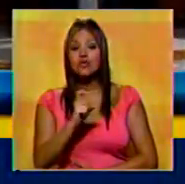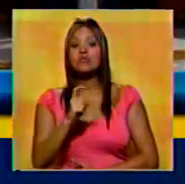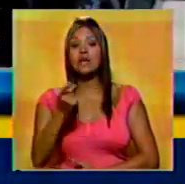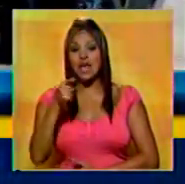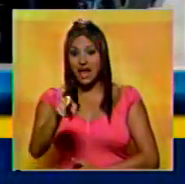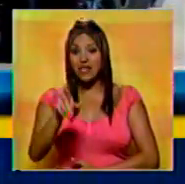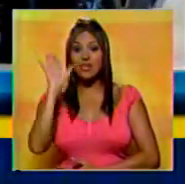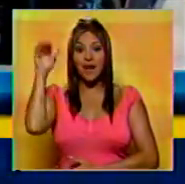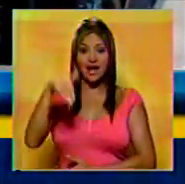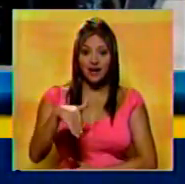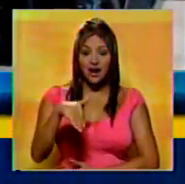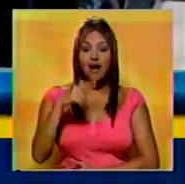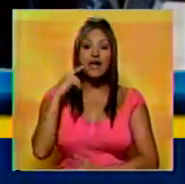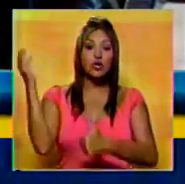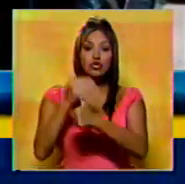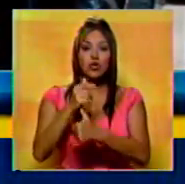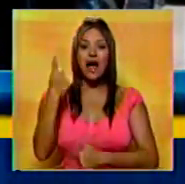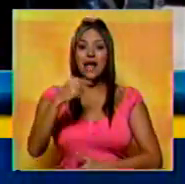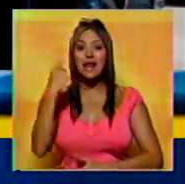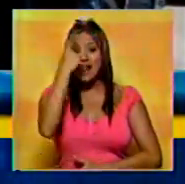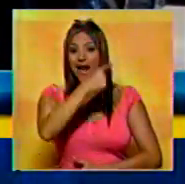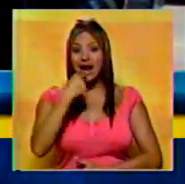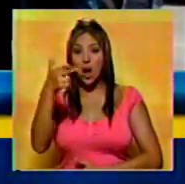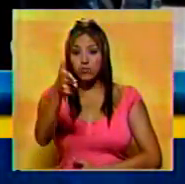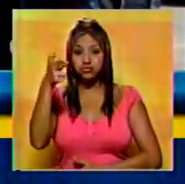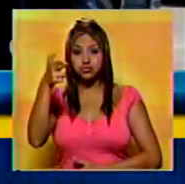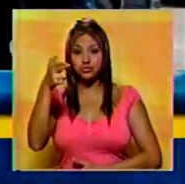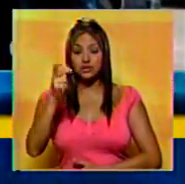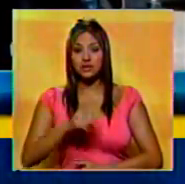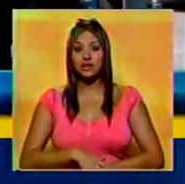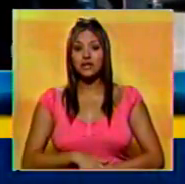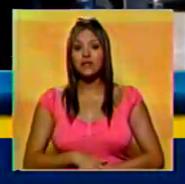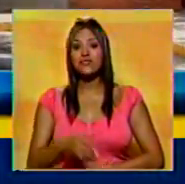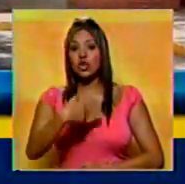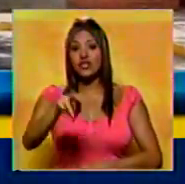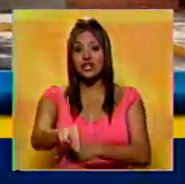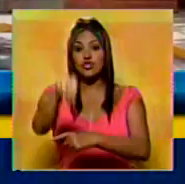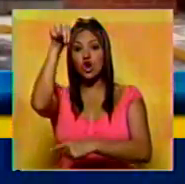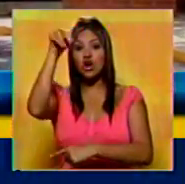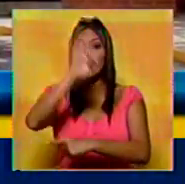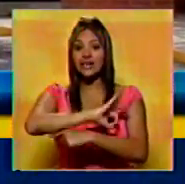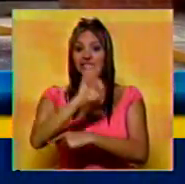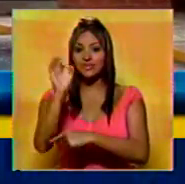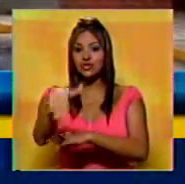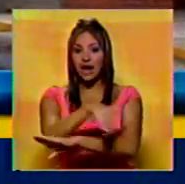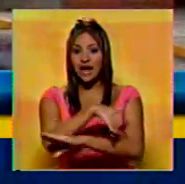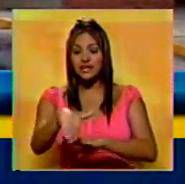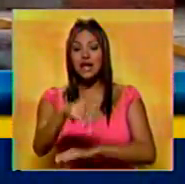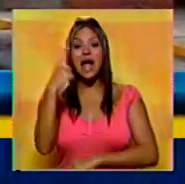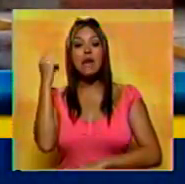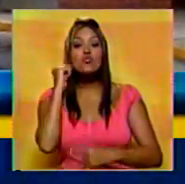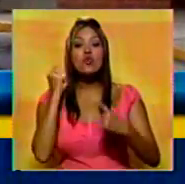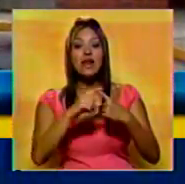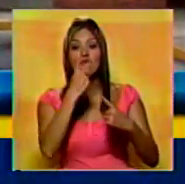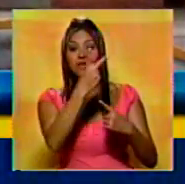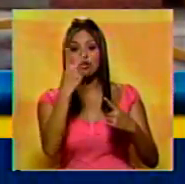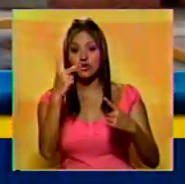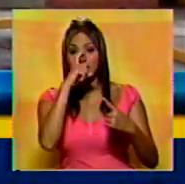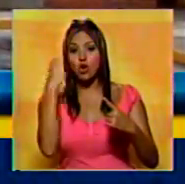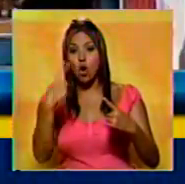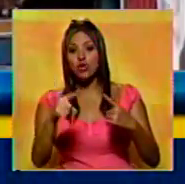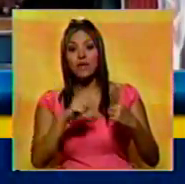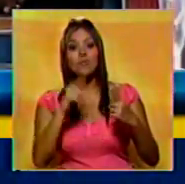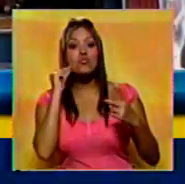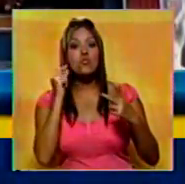de Maracay, fue encontrado con un disparo en el rostro en la avenida Circunvalación Norte de Barquisimeto. Mariela Pinto, de 22 años, y Carla Llanes,